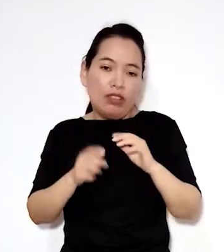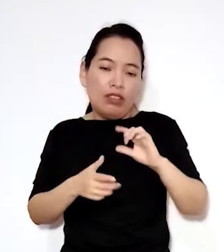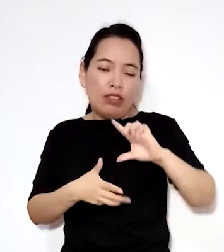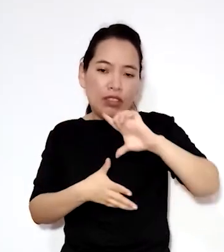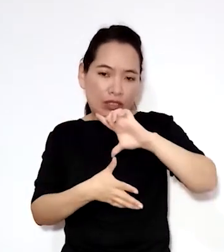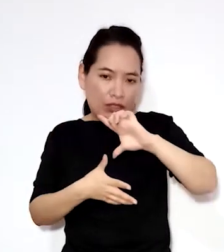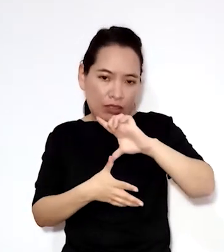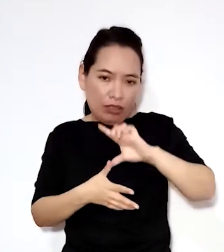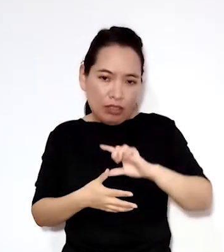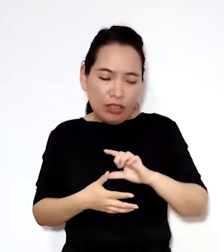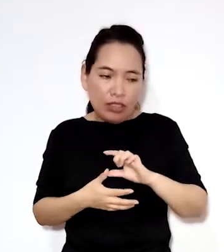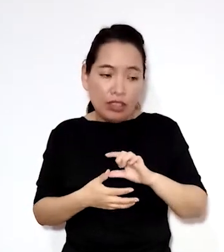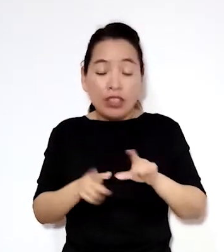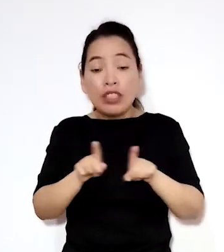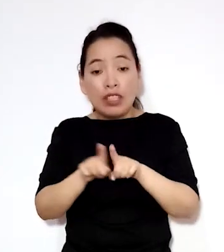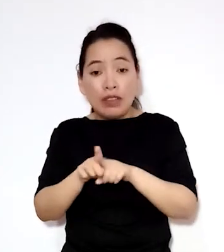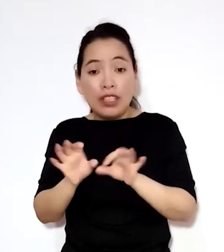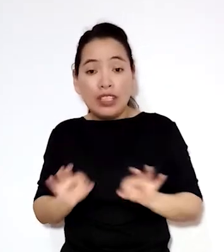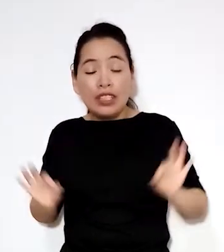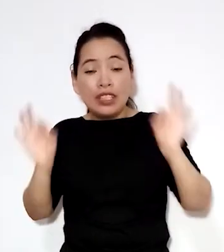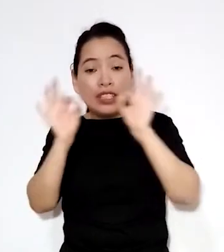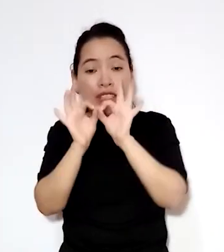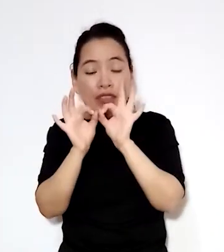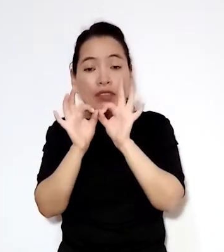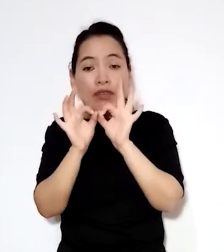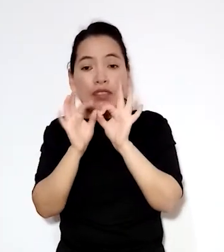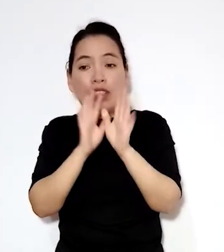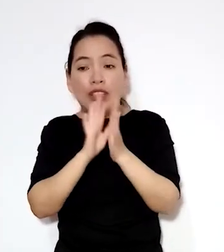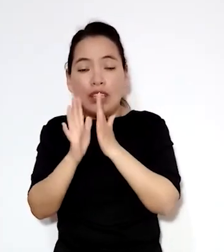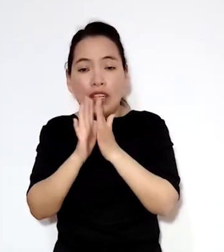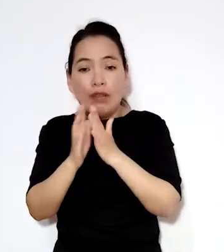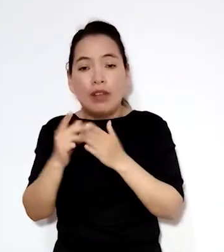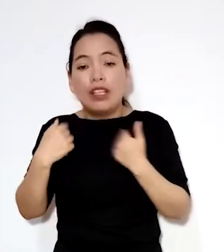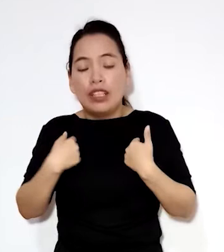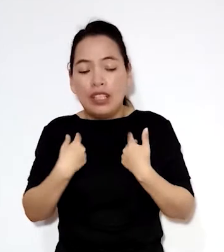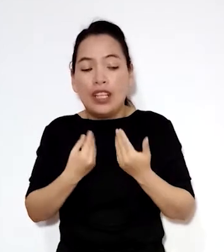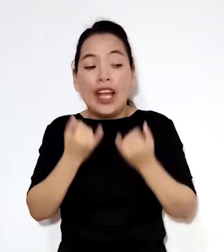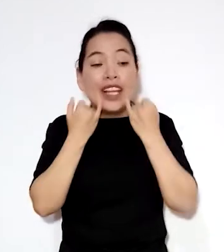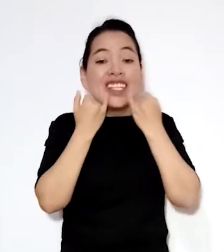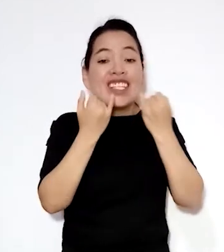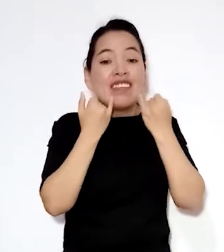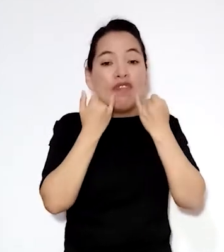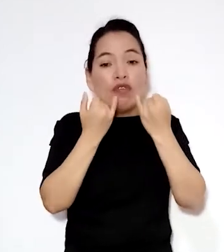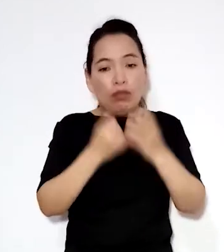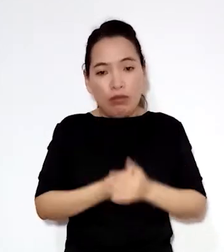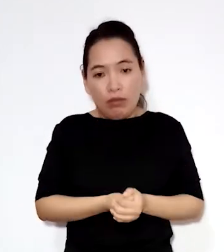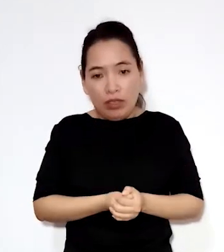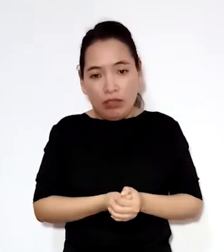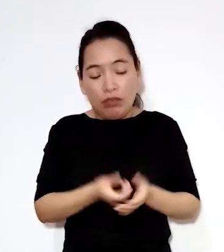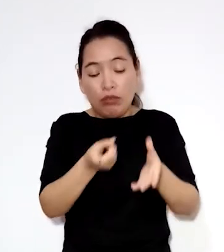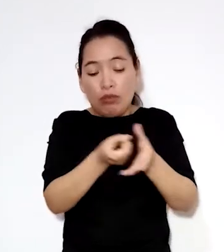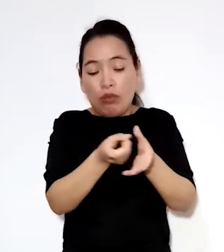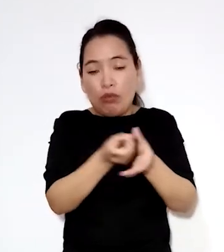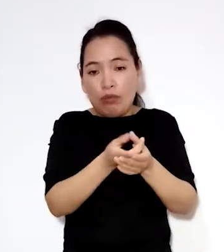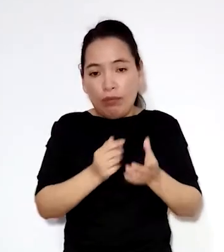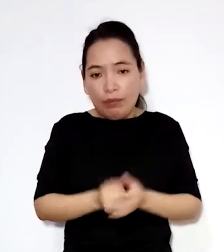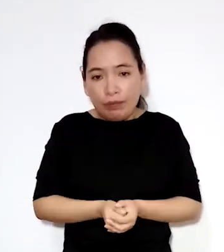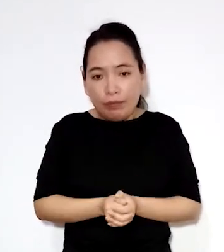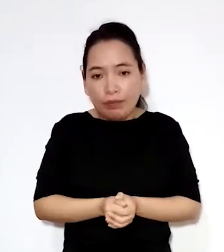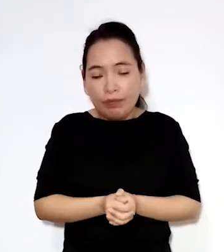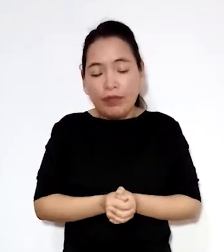la educación en América Latina, sino como fuente de provisión de recursos y